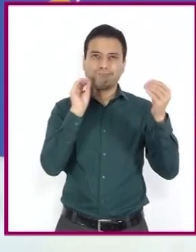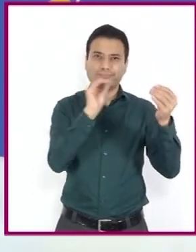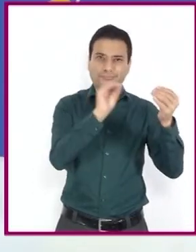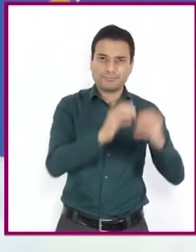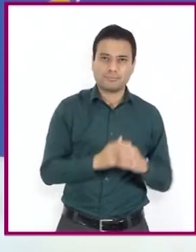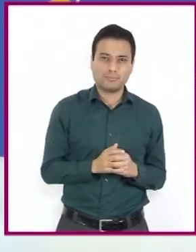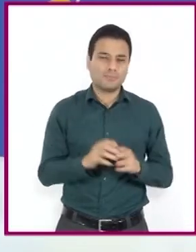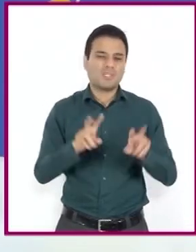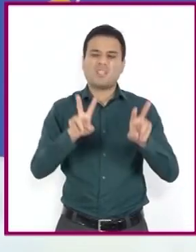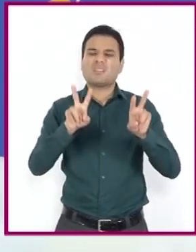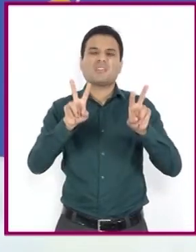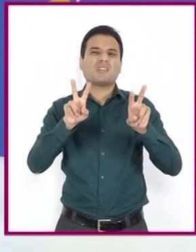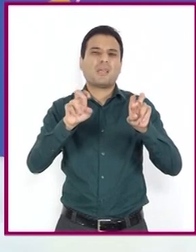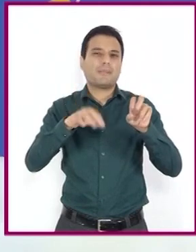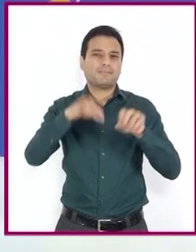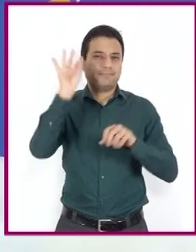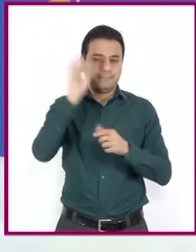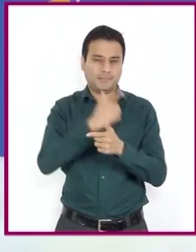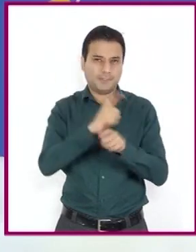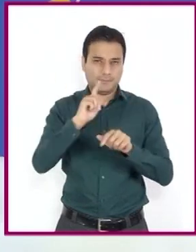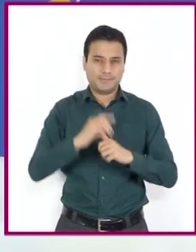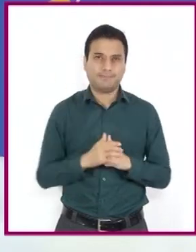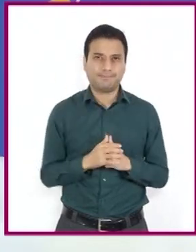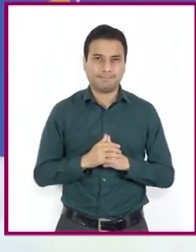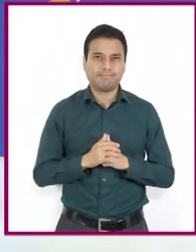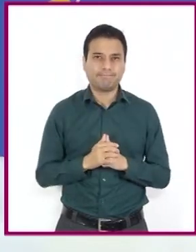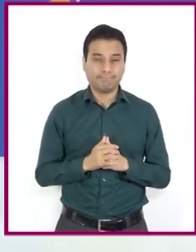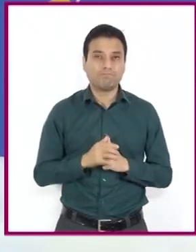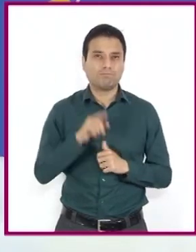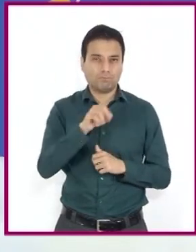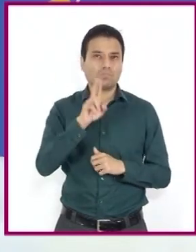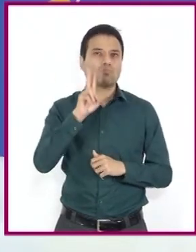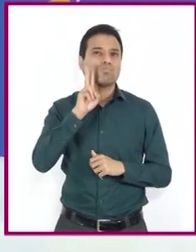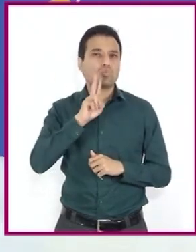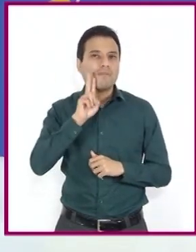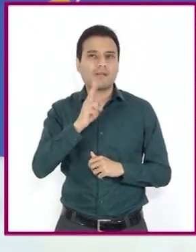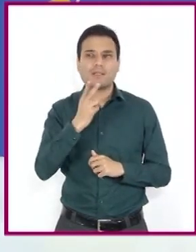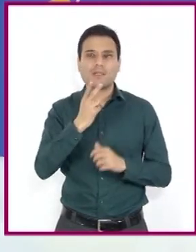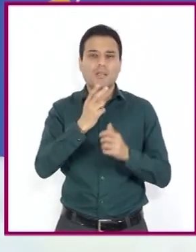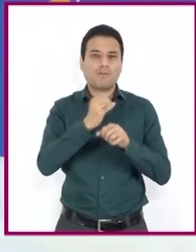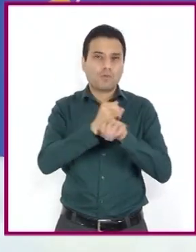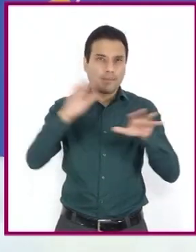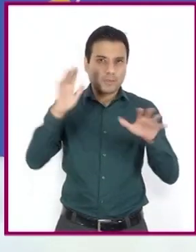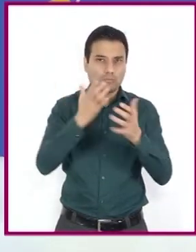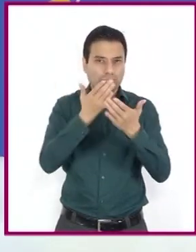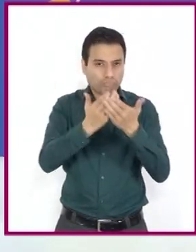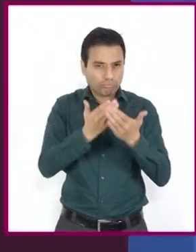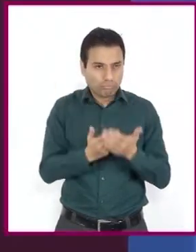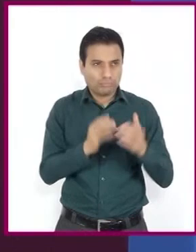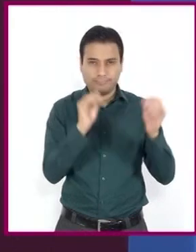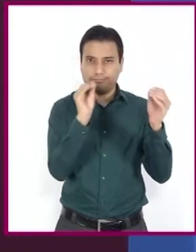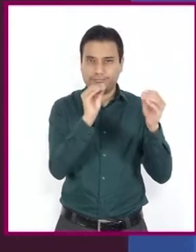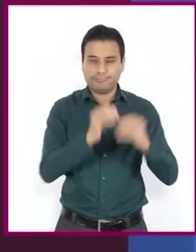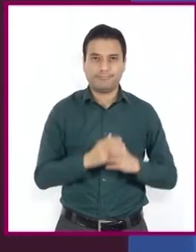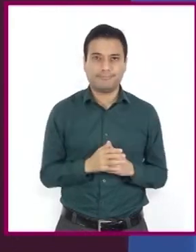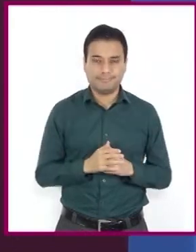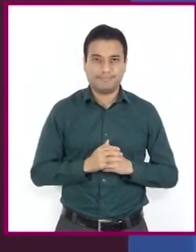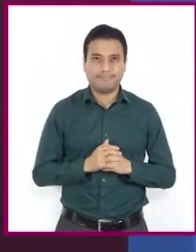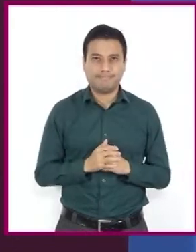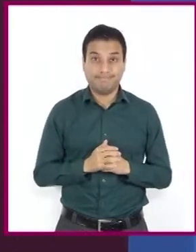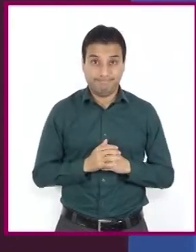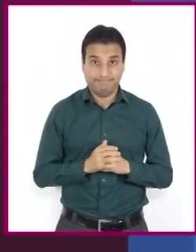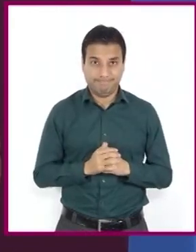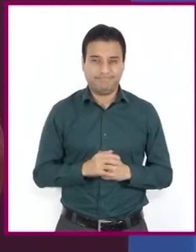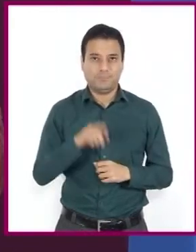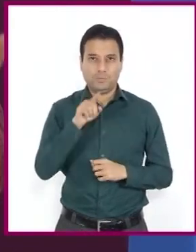tema que desarrolla en un ensayo y lo sustenta con información de las fuentes consultadas, para que cuenten